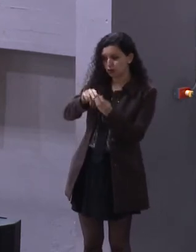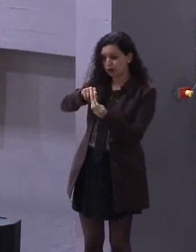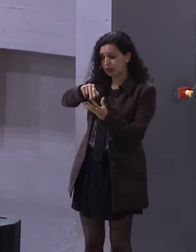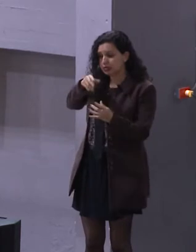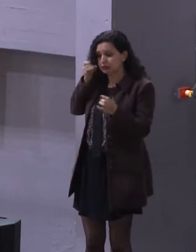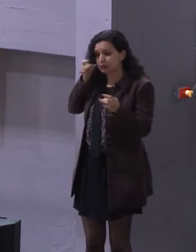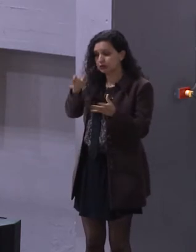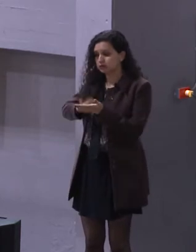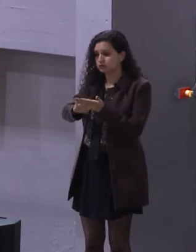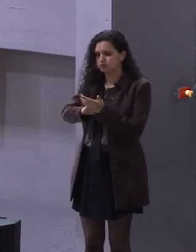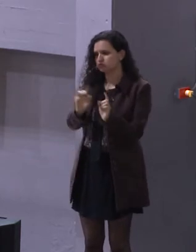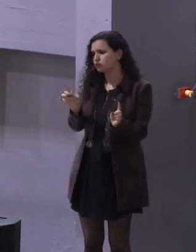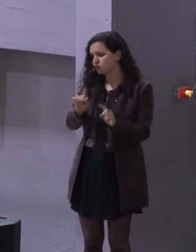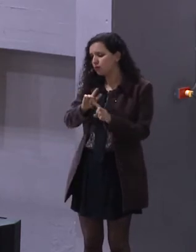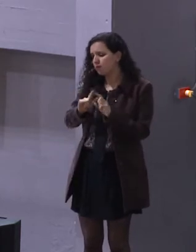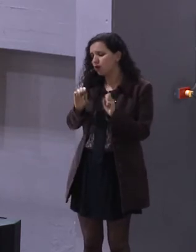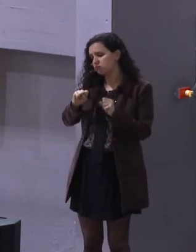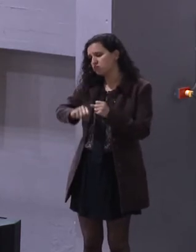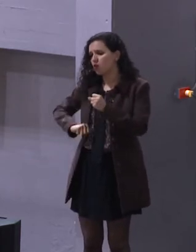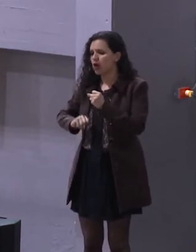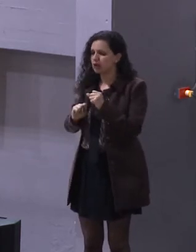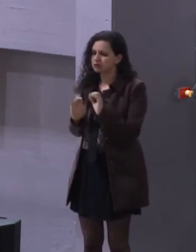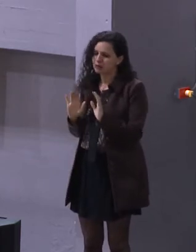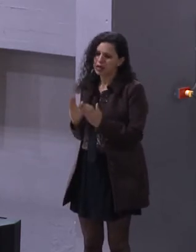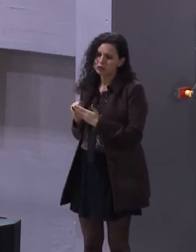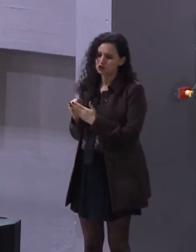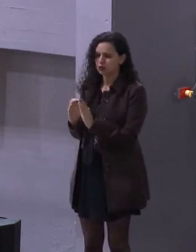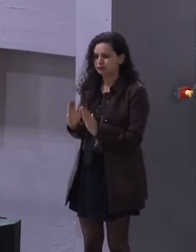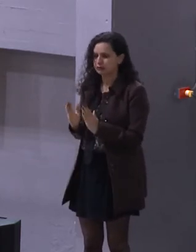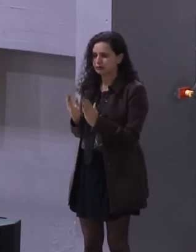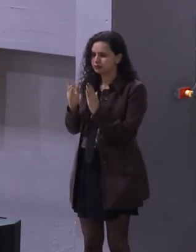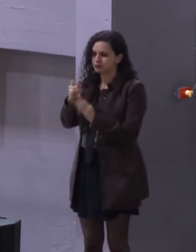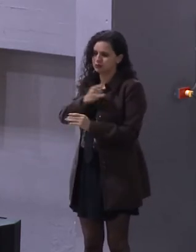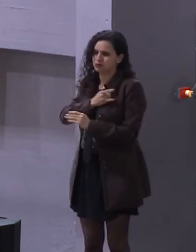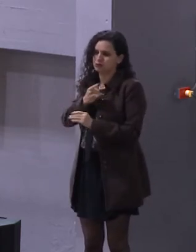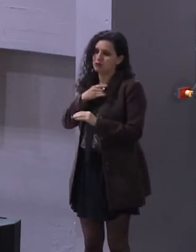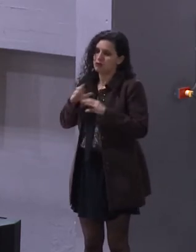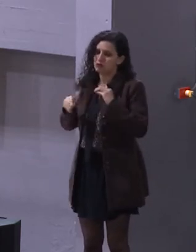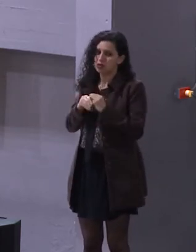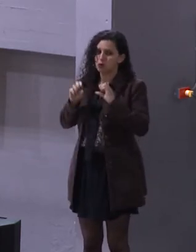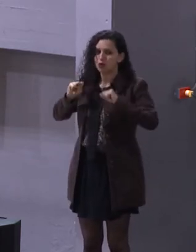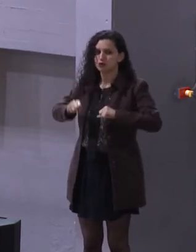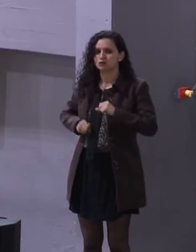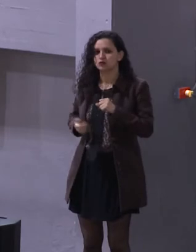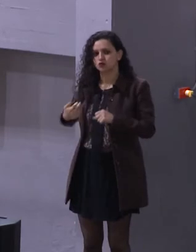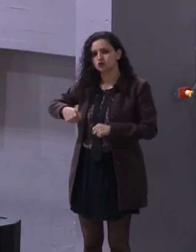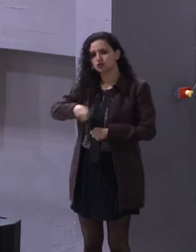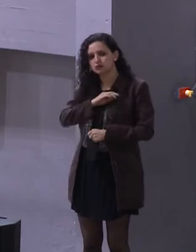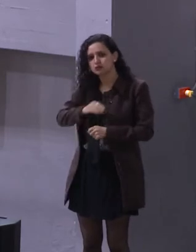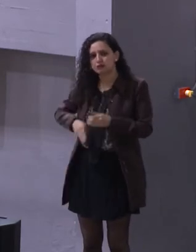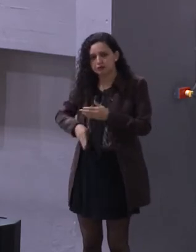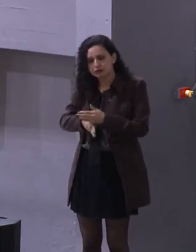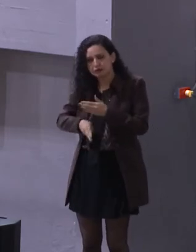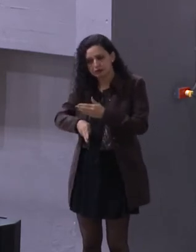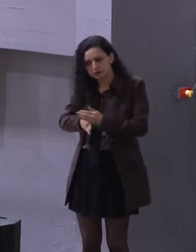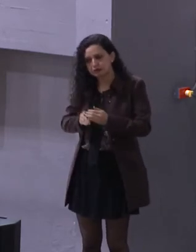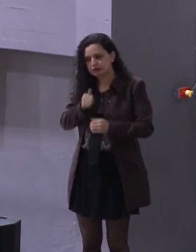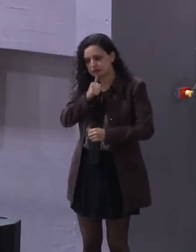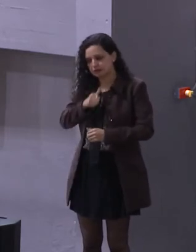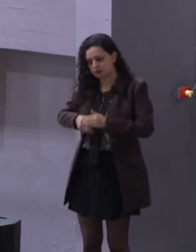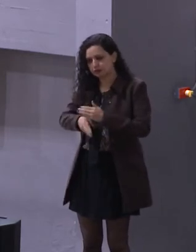darle sostenibilidad financiera a las universidades y permite que sigamos sobreviviendo en un escenario tan difícil